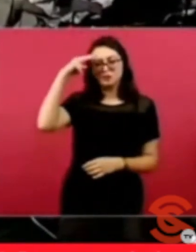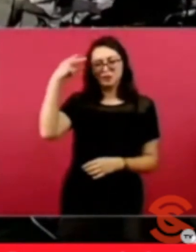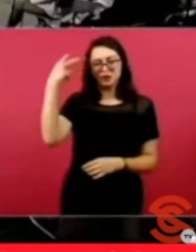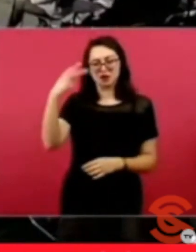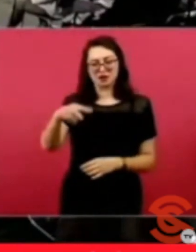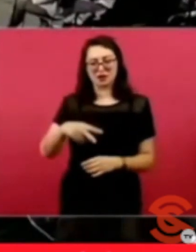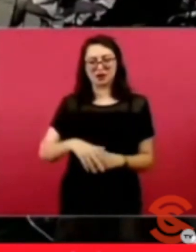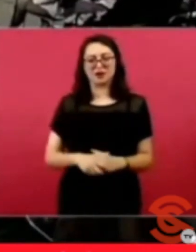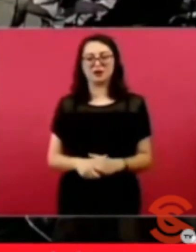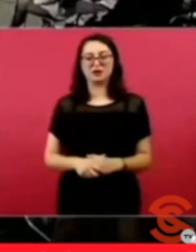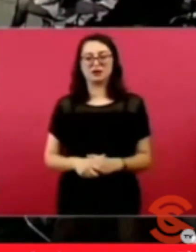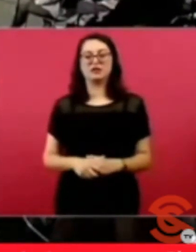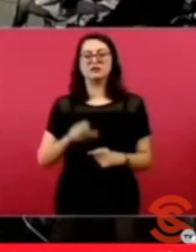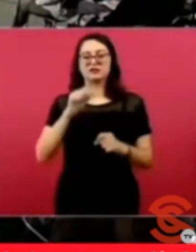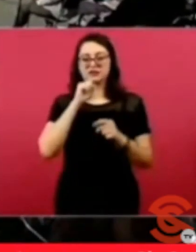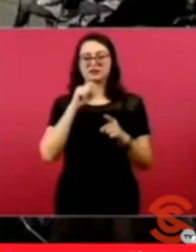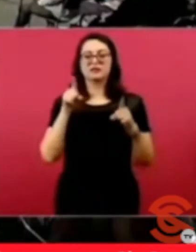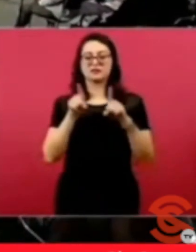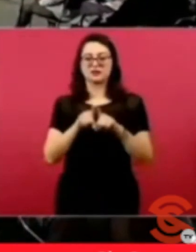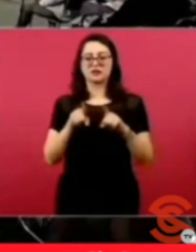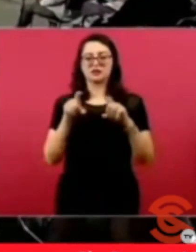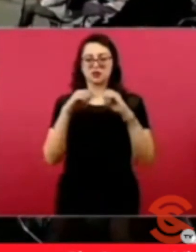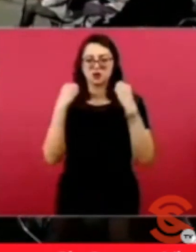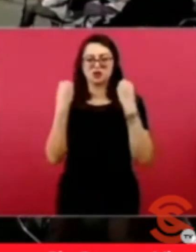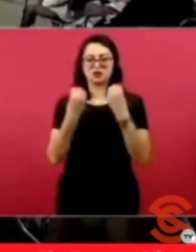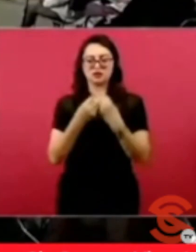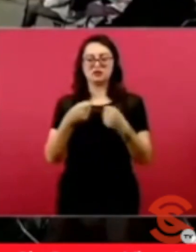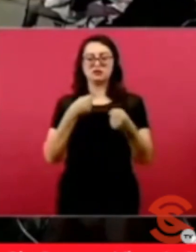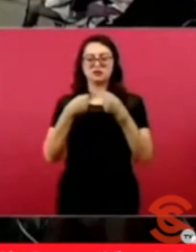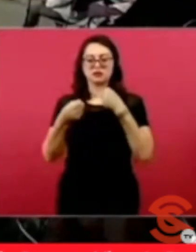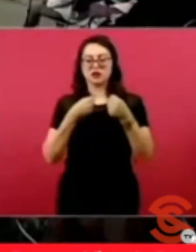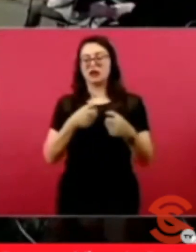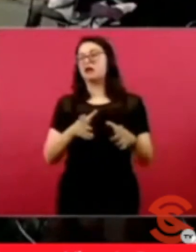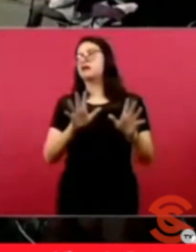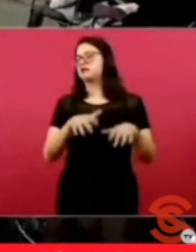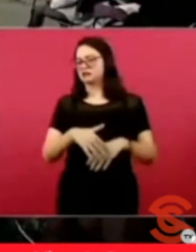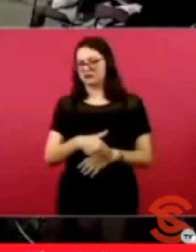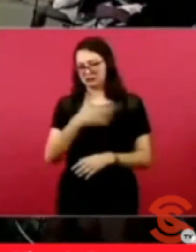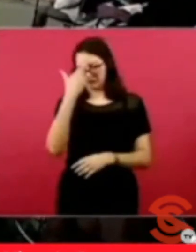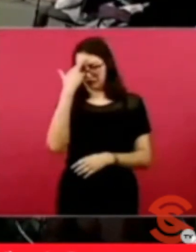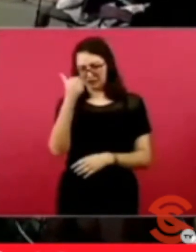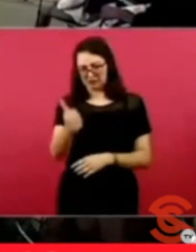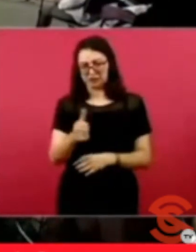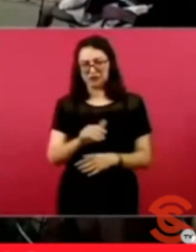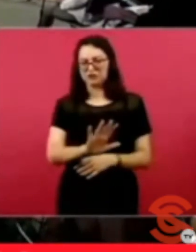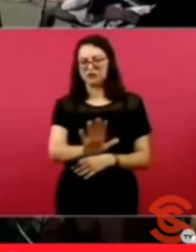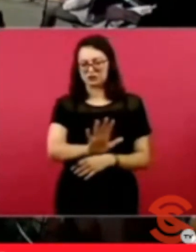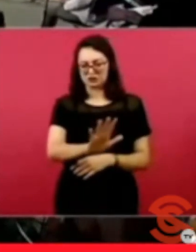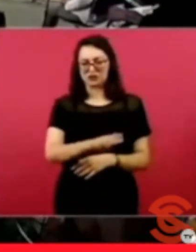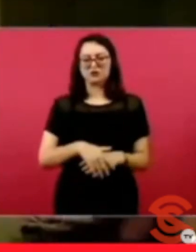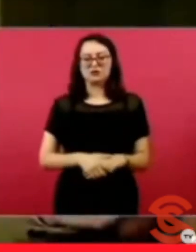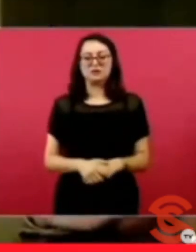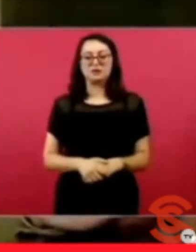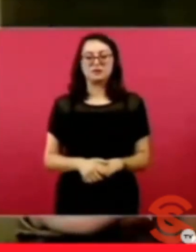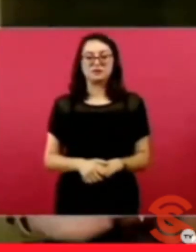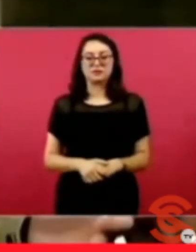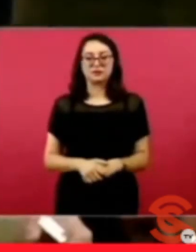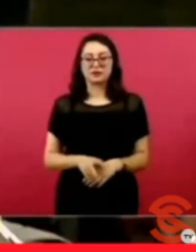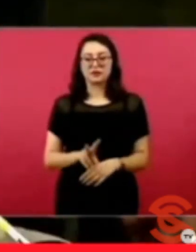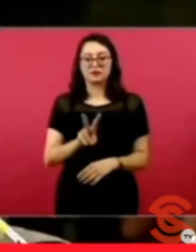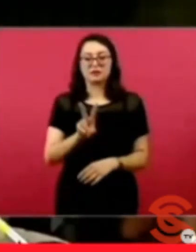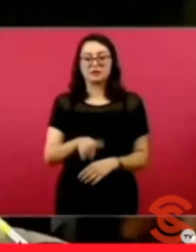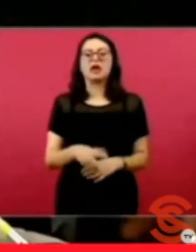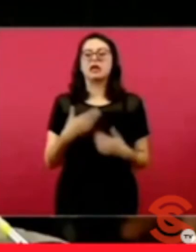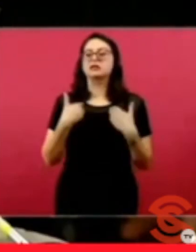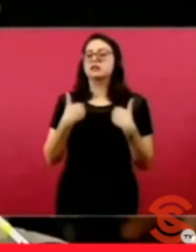orgullosamente de la organización editorial mexicana. Sí, con razón. Pero Sí, entiendo, no, de veras. Entiendo que no le gusta la